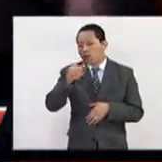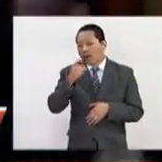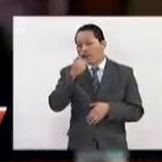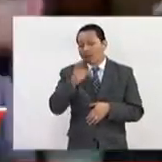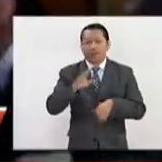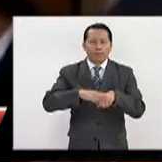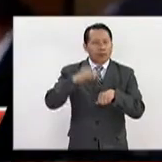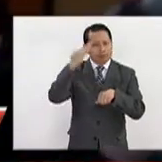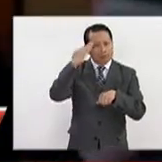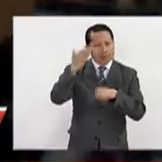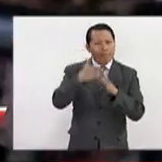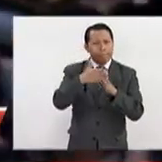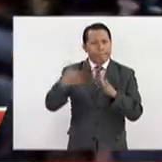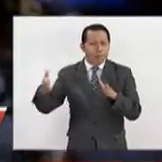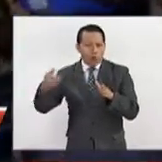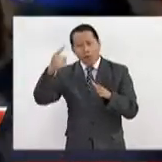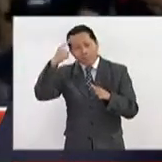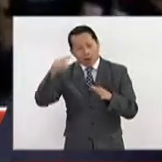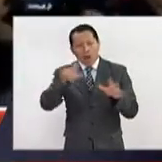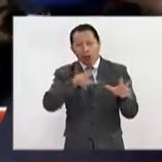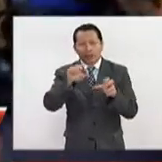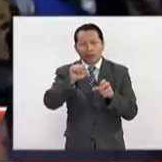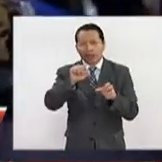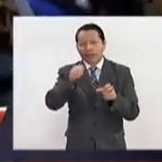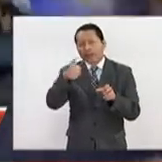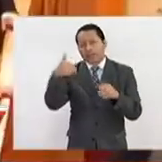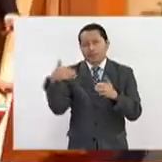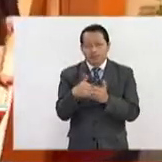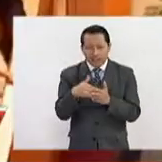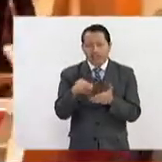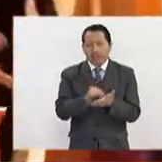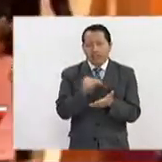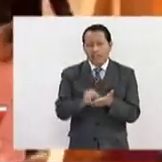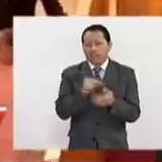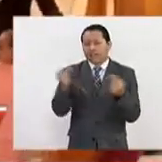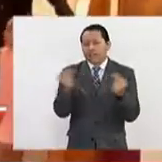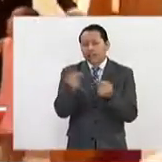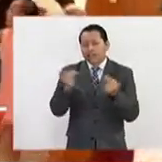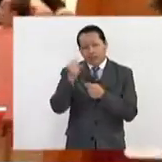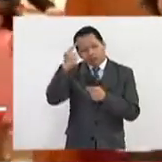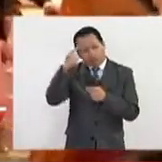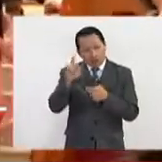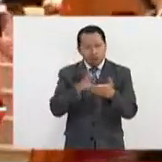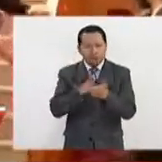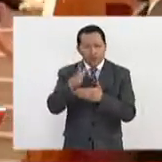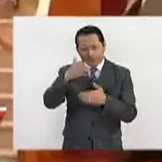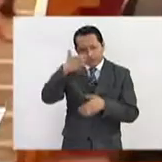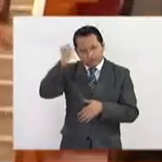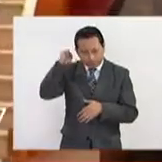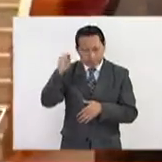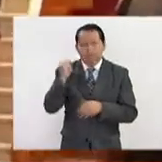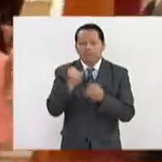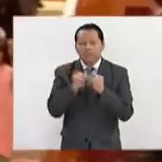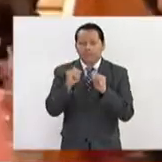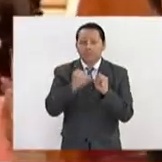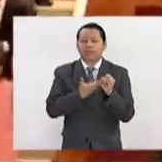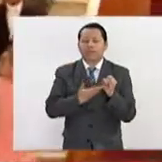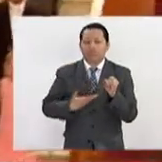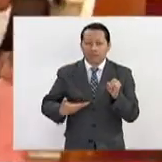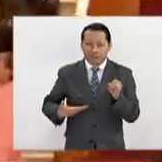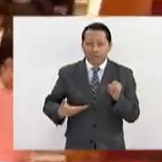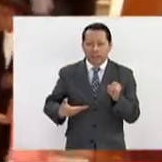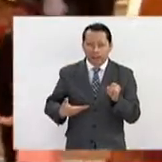para completar las 866 mil firmas que necesita para poder aspirar a una candidatura independiente a la presidencia de la